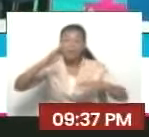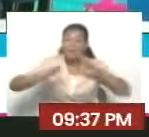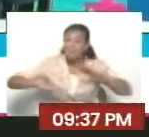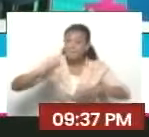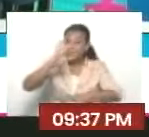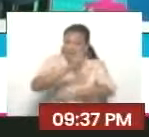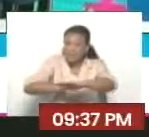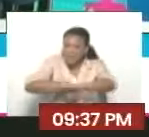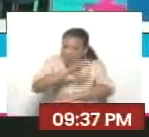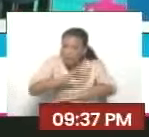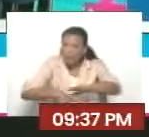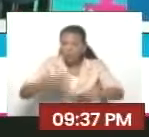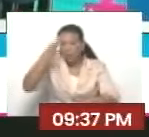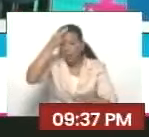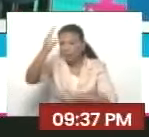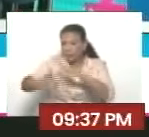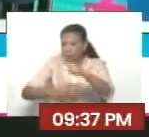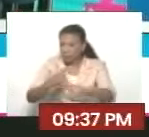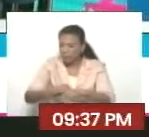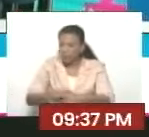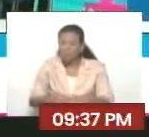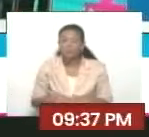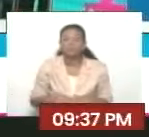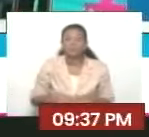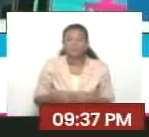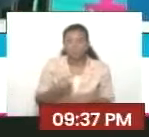Puerto La Cruz. ¿Ah?